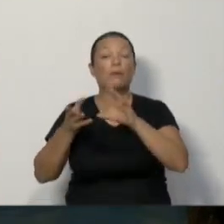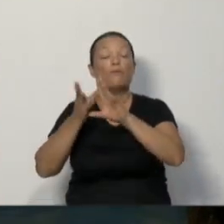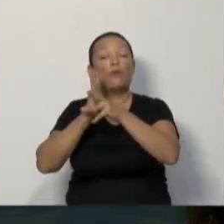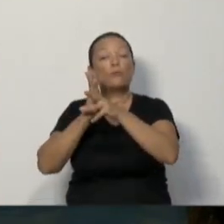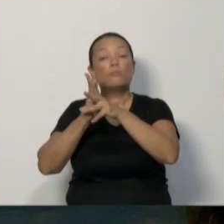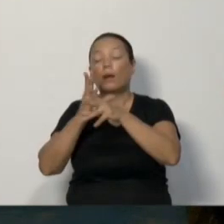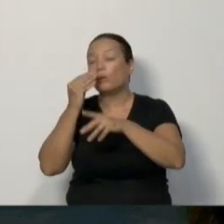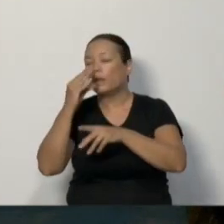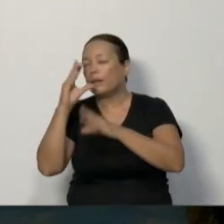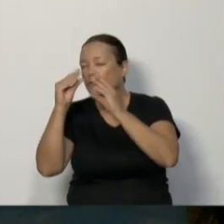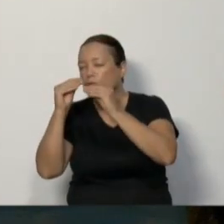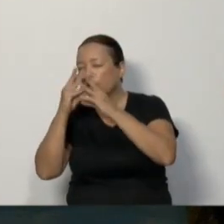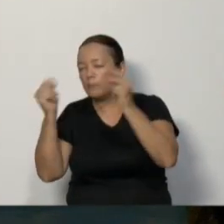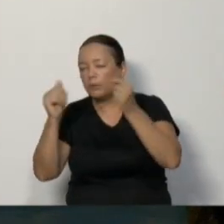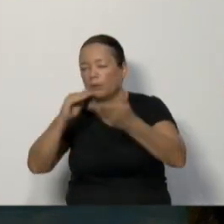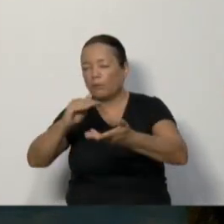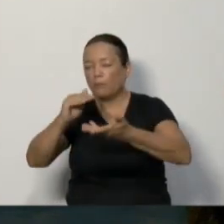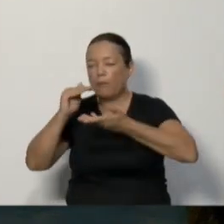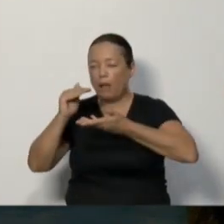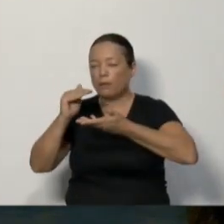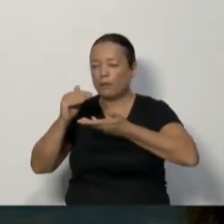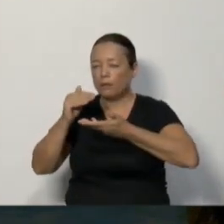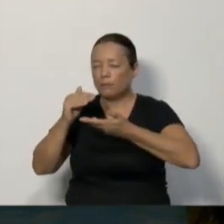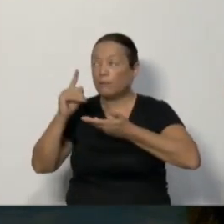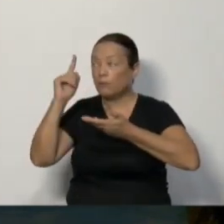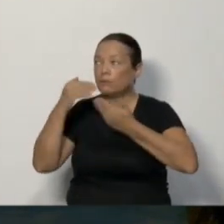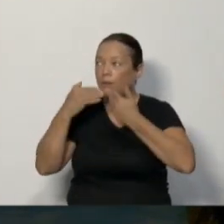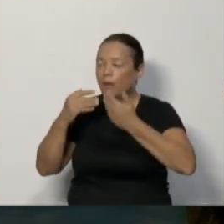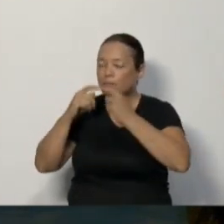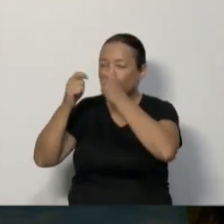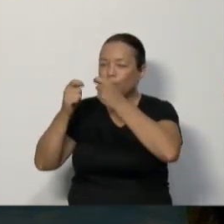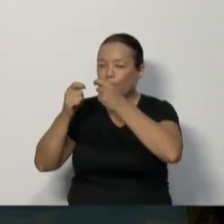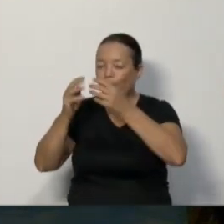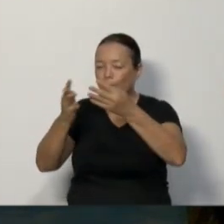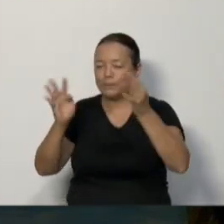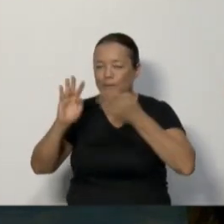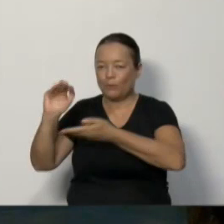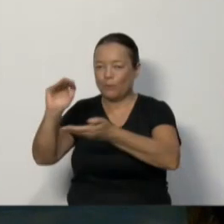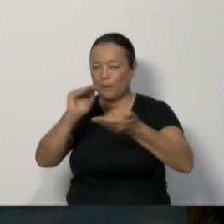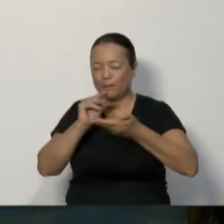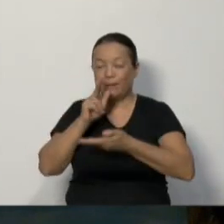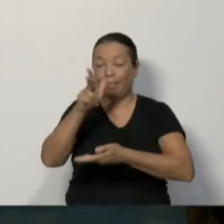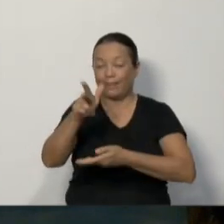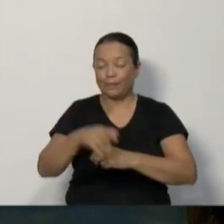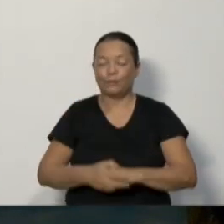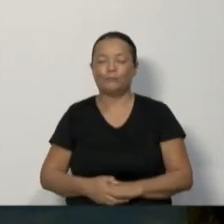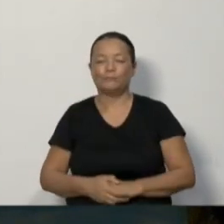Del mismo modo, acabada la cena, tomó el cáliz y, dándote gracias de nuevo, lo pasó a sus discípulos diciendo: